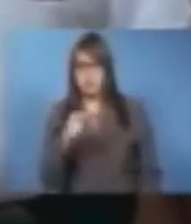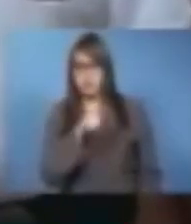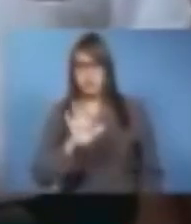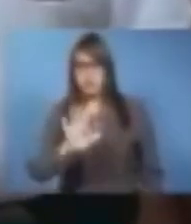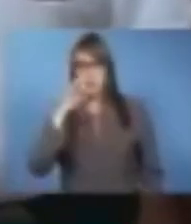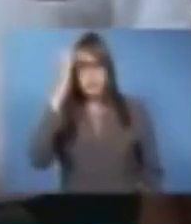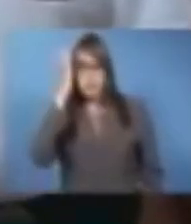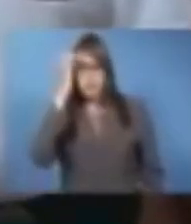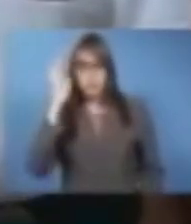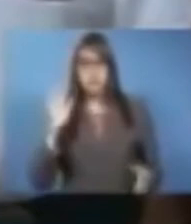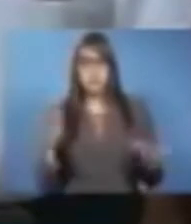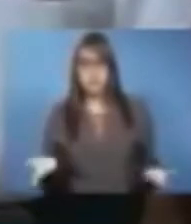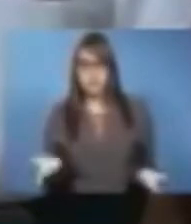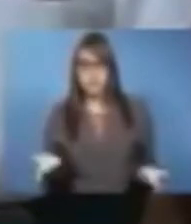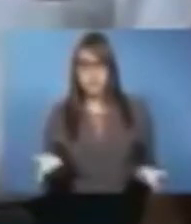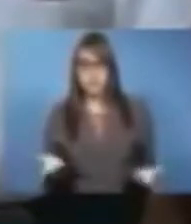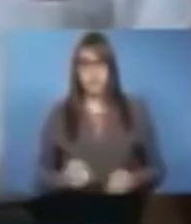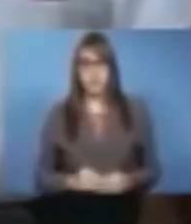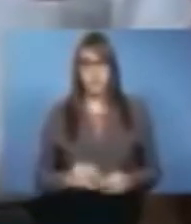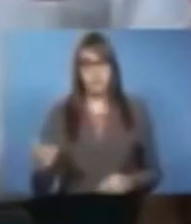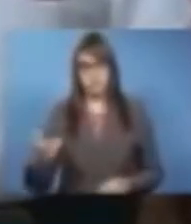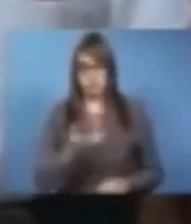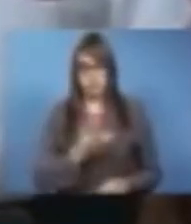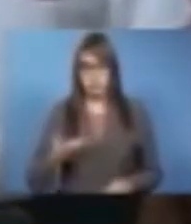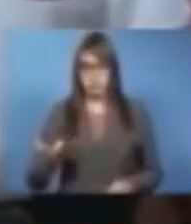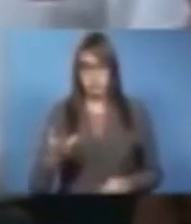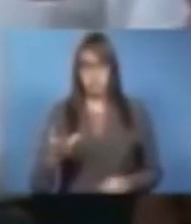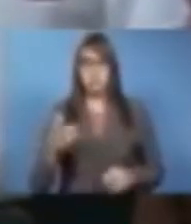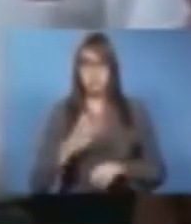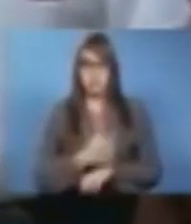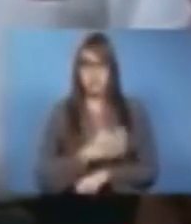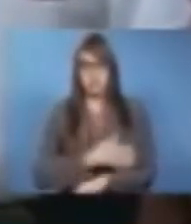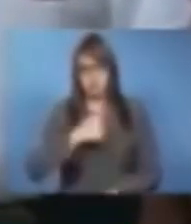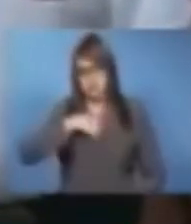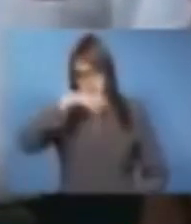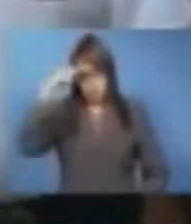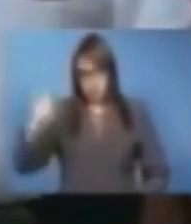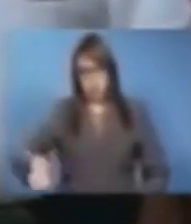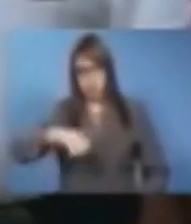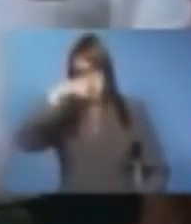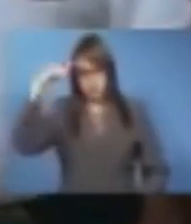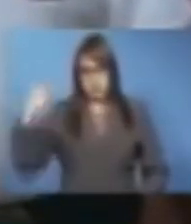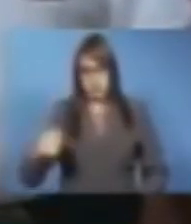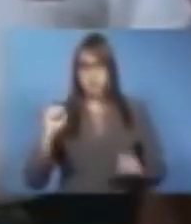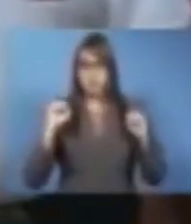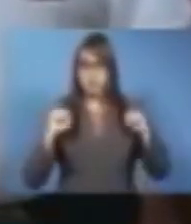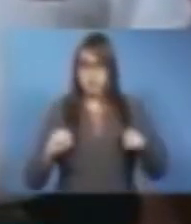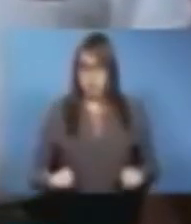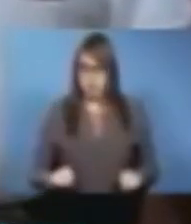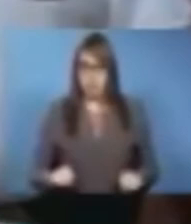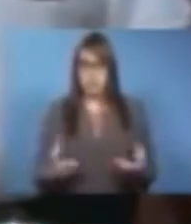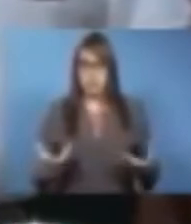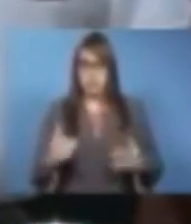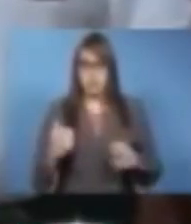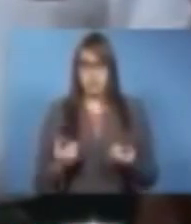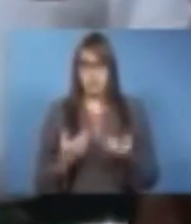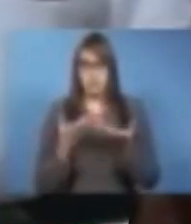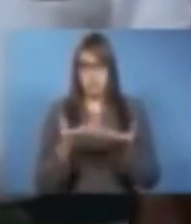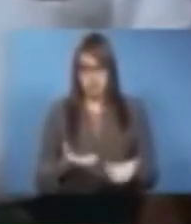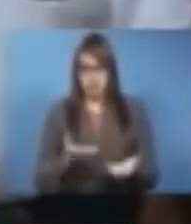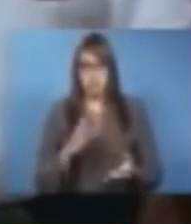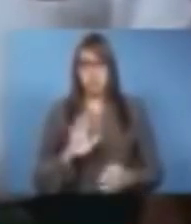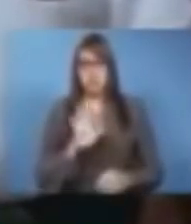preocupa a ustedes. ¿Cómo nosotros podemos ir trabajando para darle respuesta a